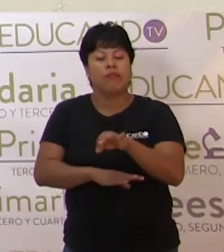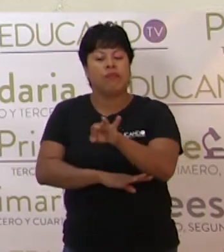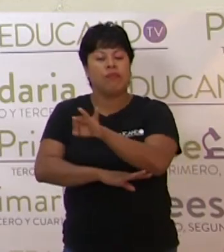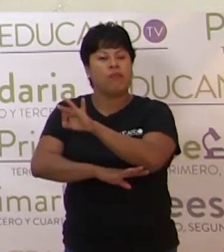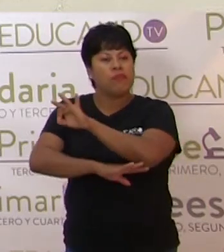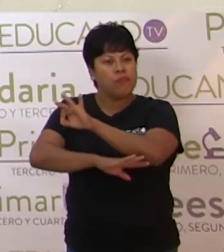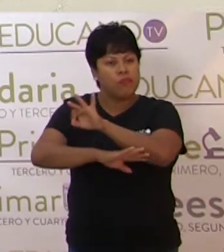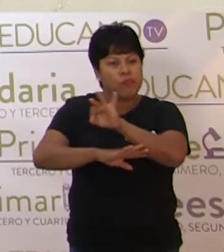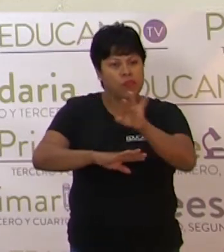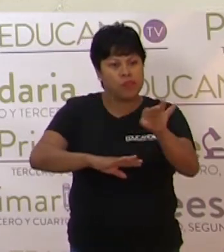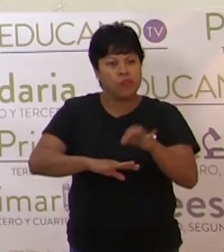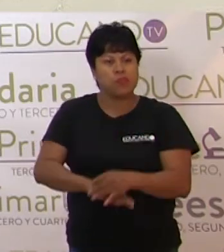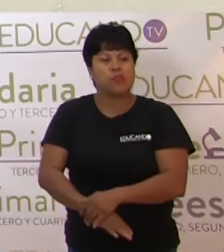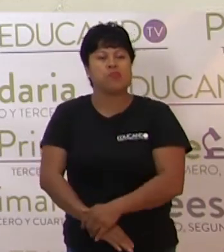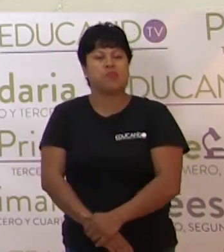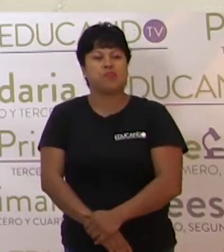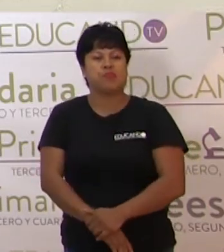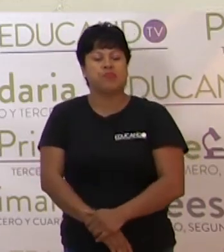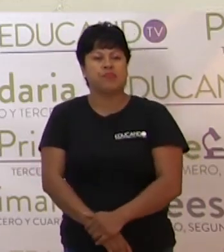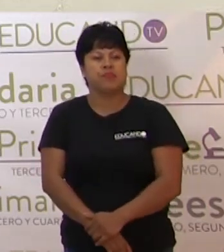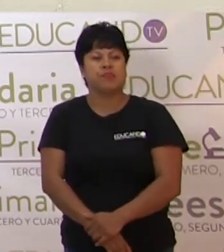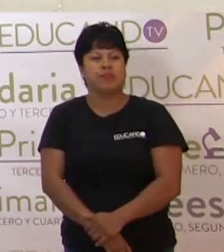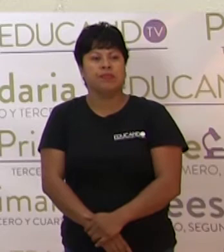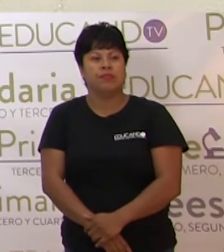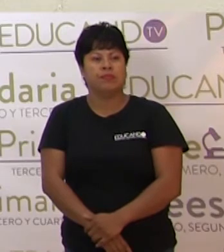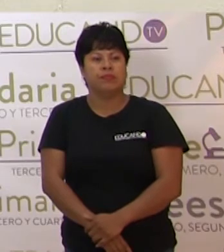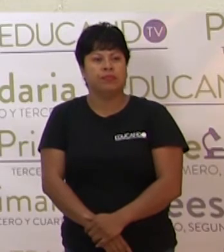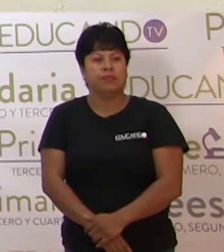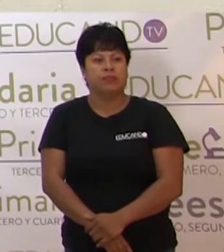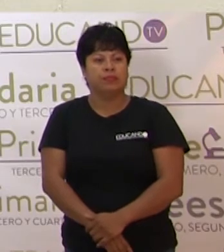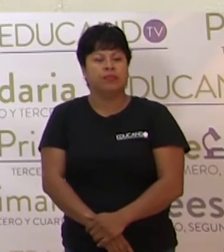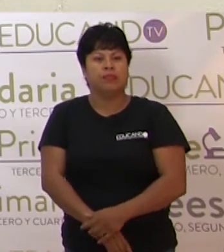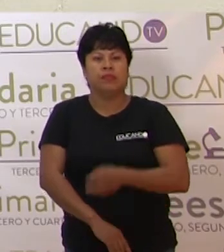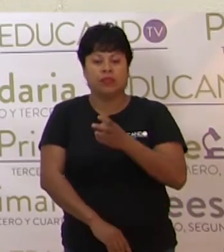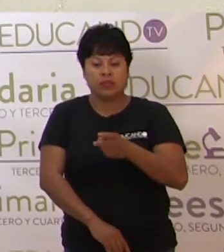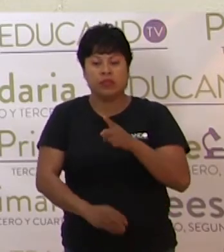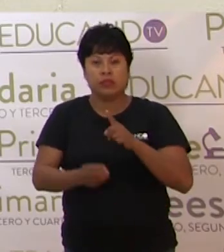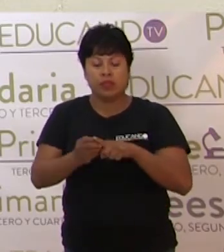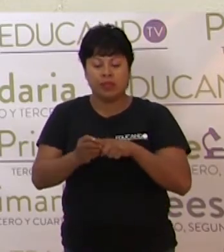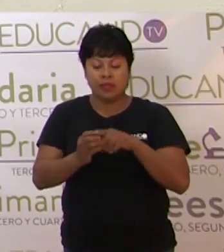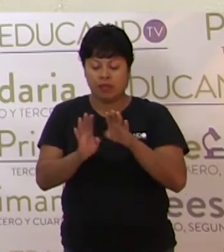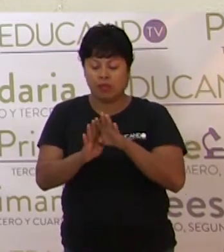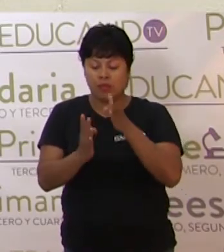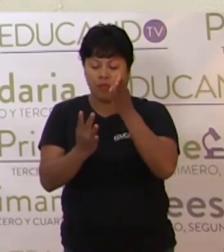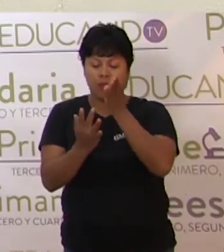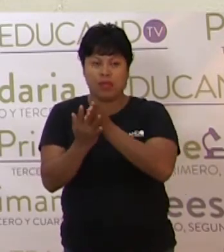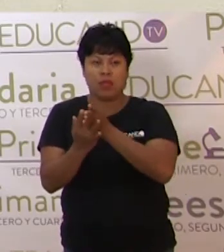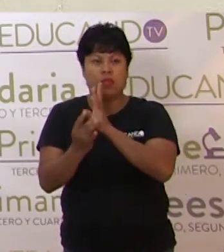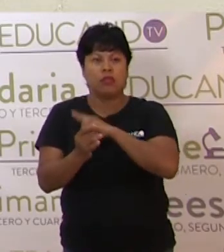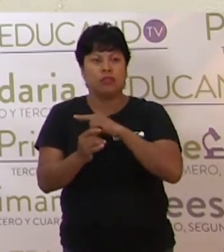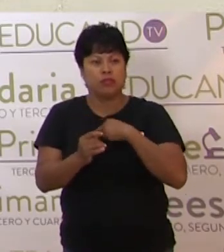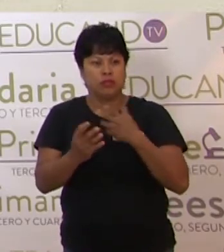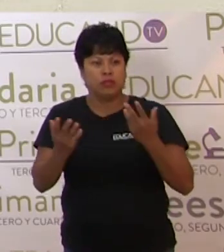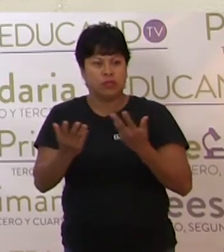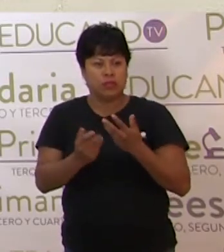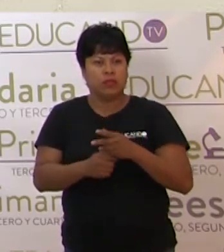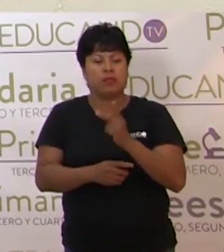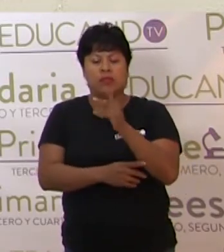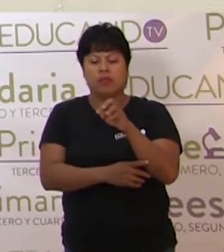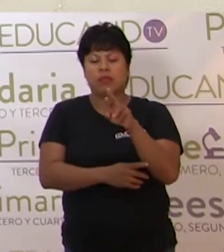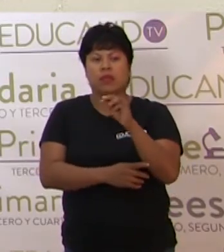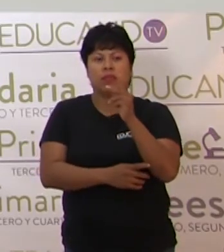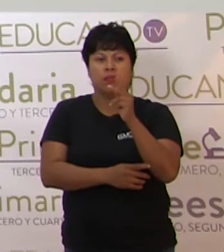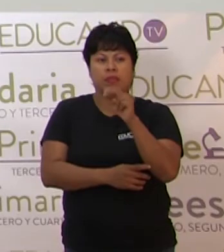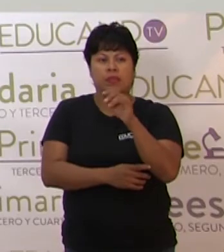la perpendicular donde esté el punto medio trazamos la perpendicular